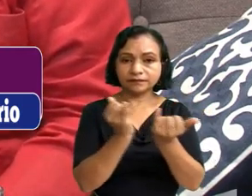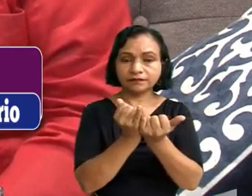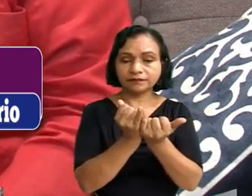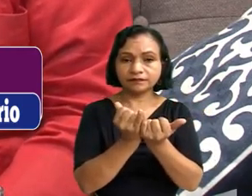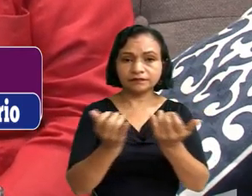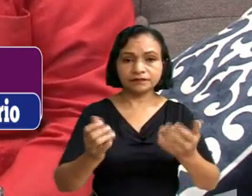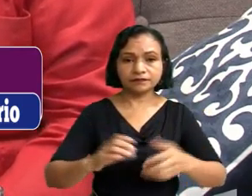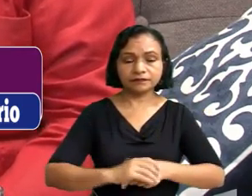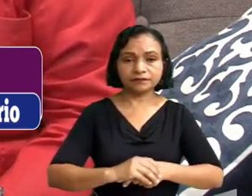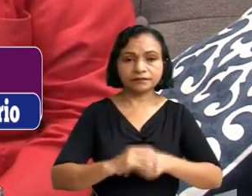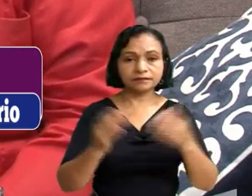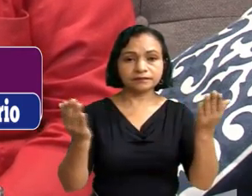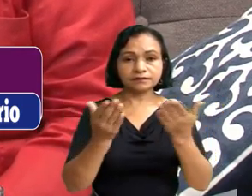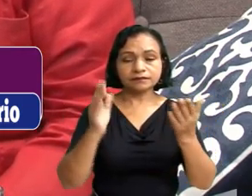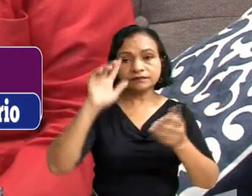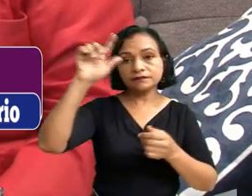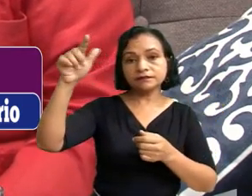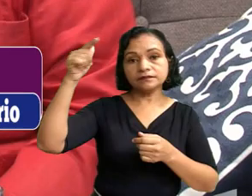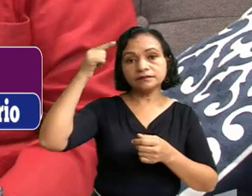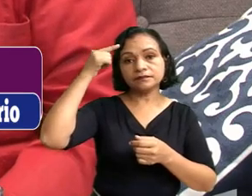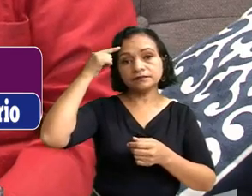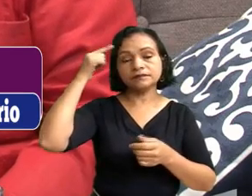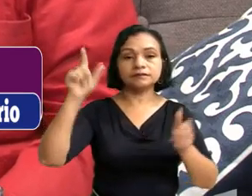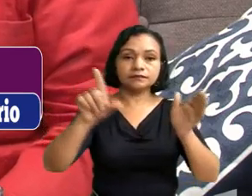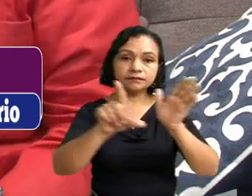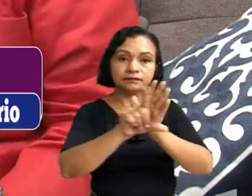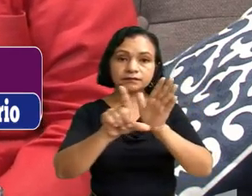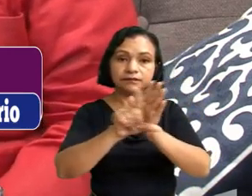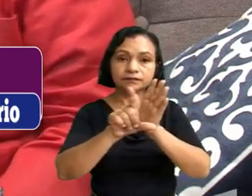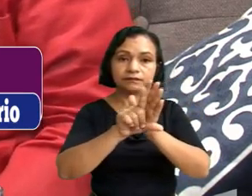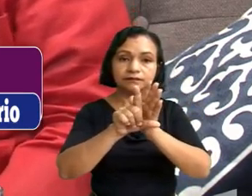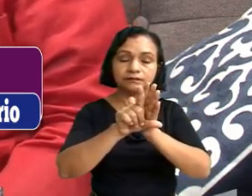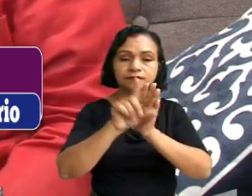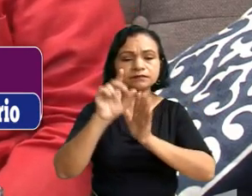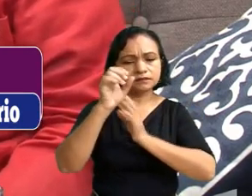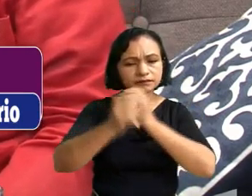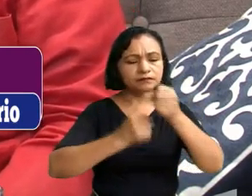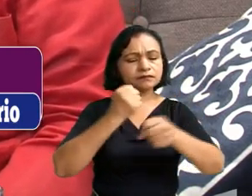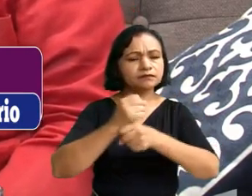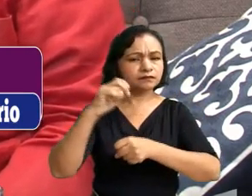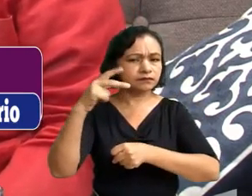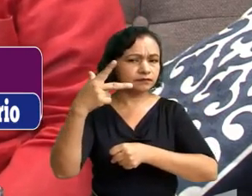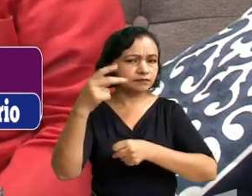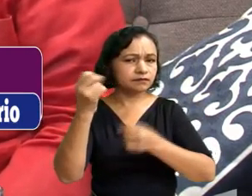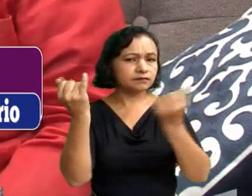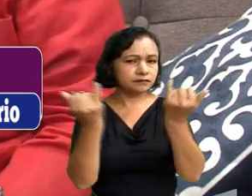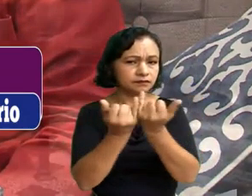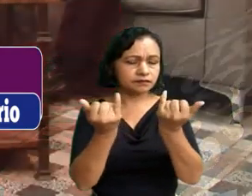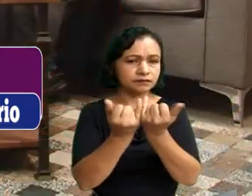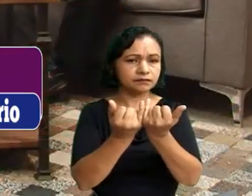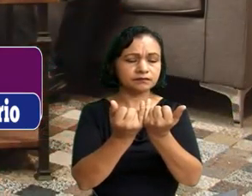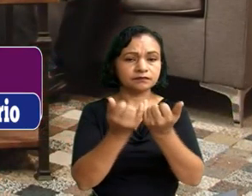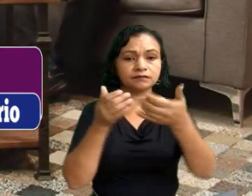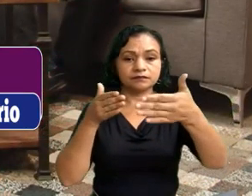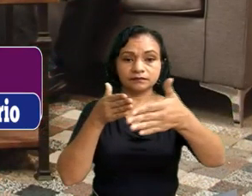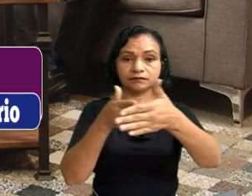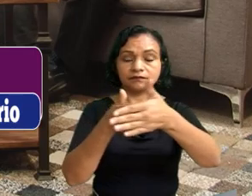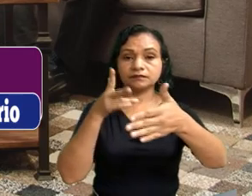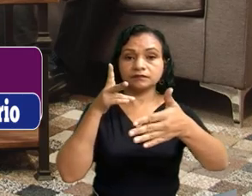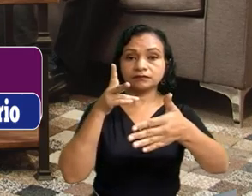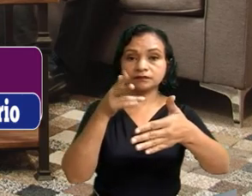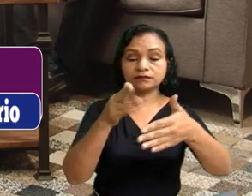como también el gobierno hizo ley de amnistía en los años 80 así el diputado castro tenemos que hacer una pausa